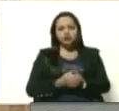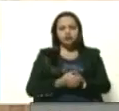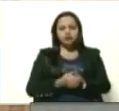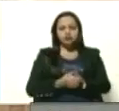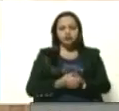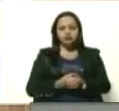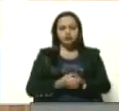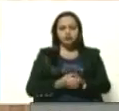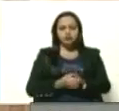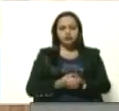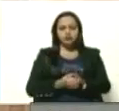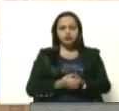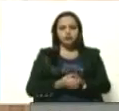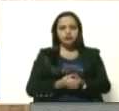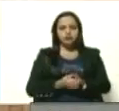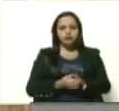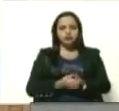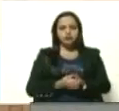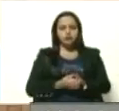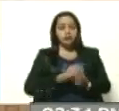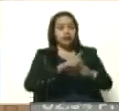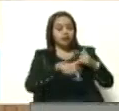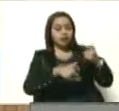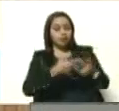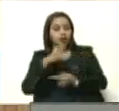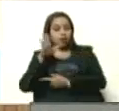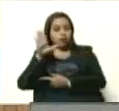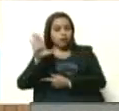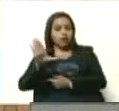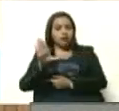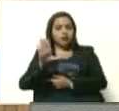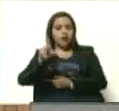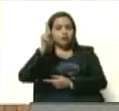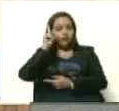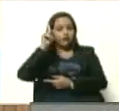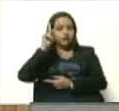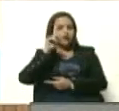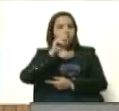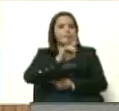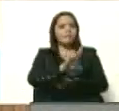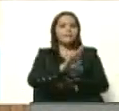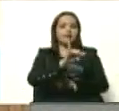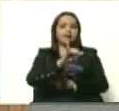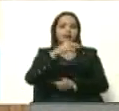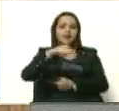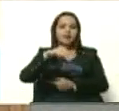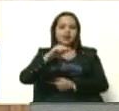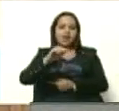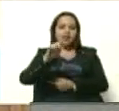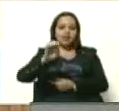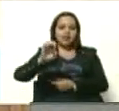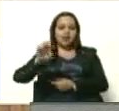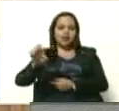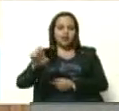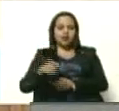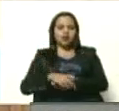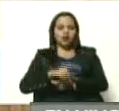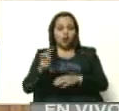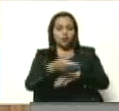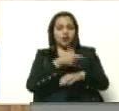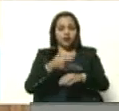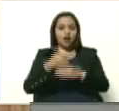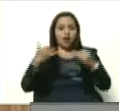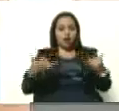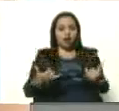continuación, una vez juramentado el profesor Eduardo Piñate como el gobernador, testimonio. Invito al ciudadano doctor Jorge